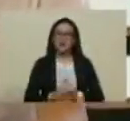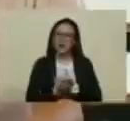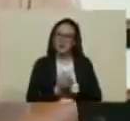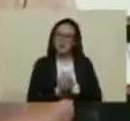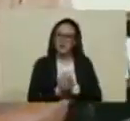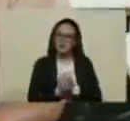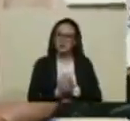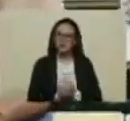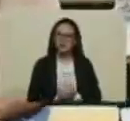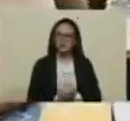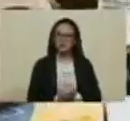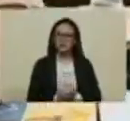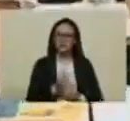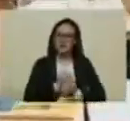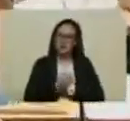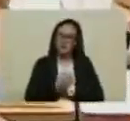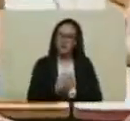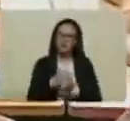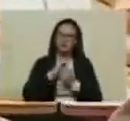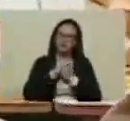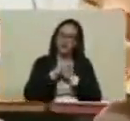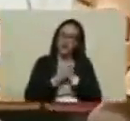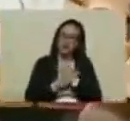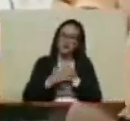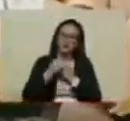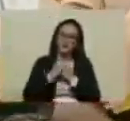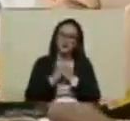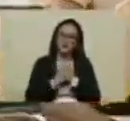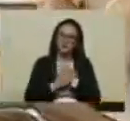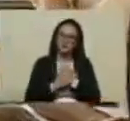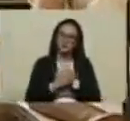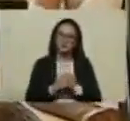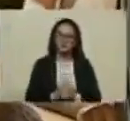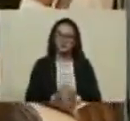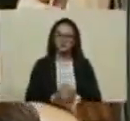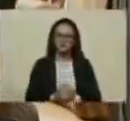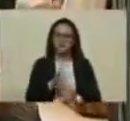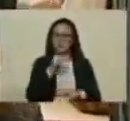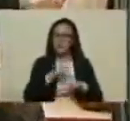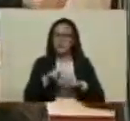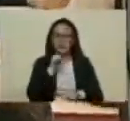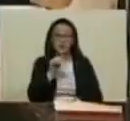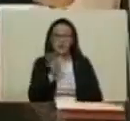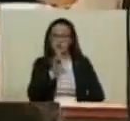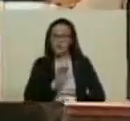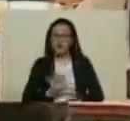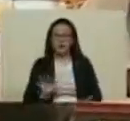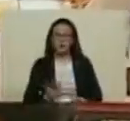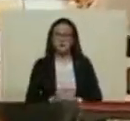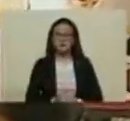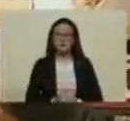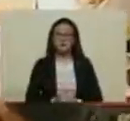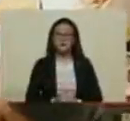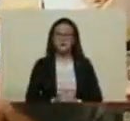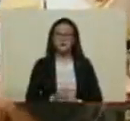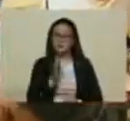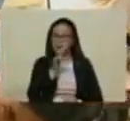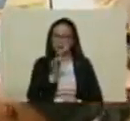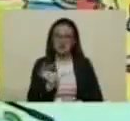amistoso, es amoroso, es cariñoso. No hay niño malo, no hay niña mala,